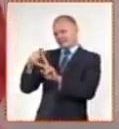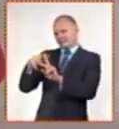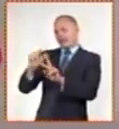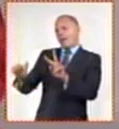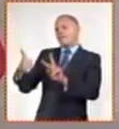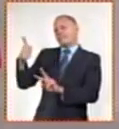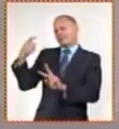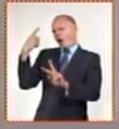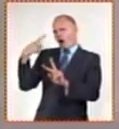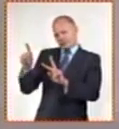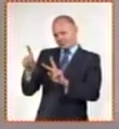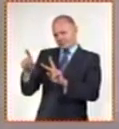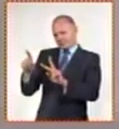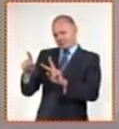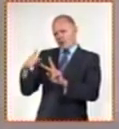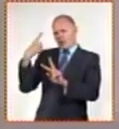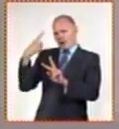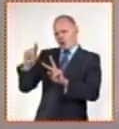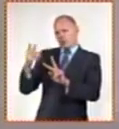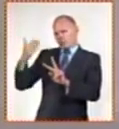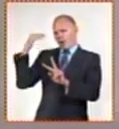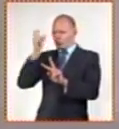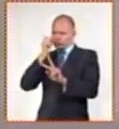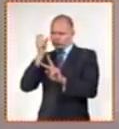se cambió de bando cuando cambió